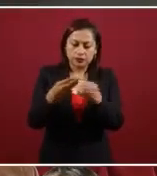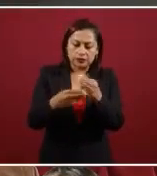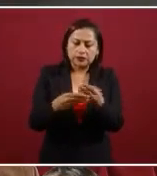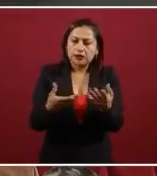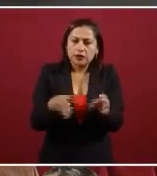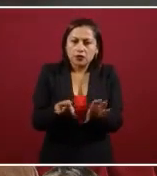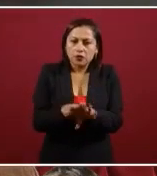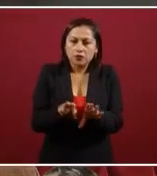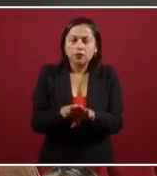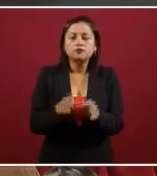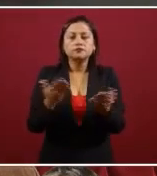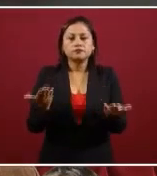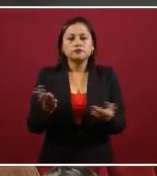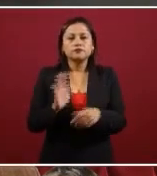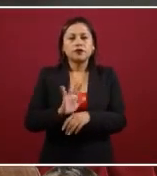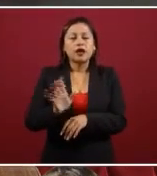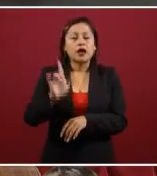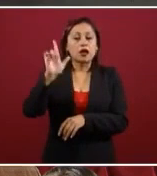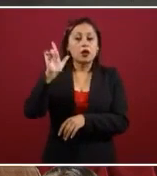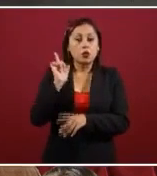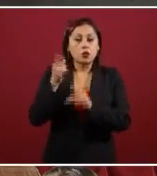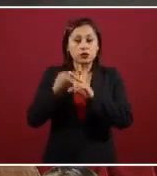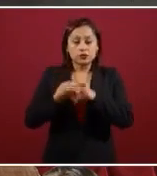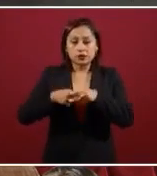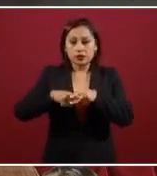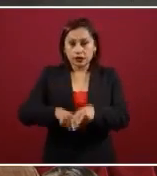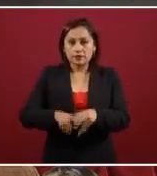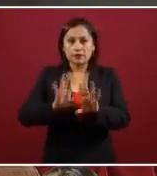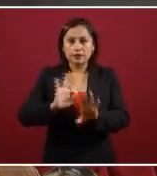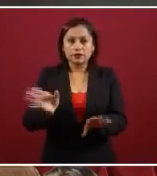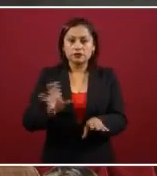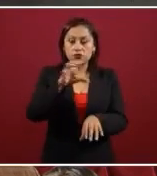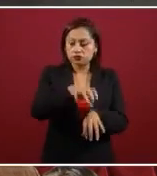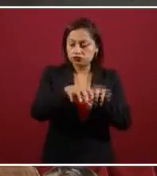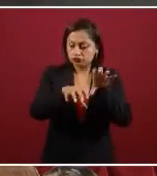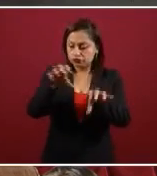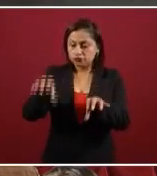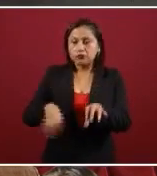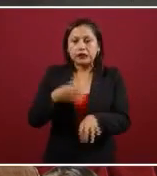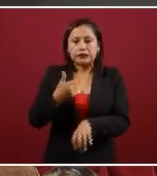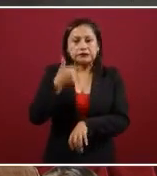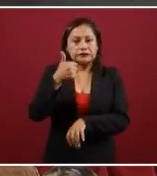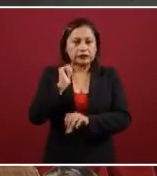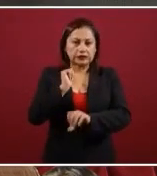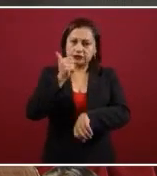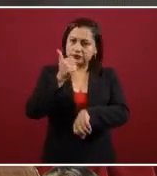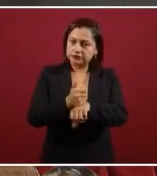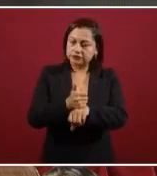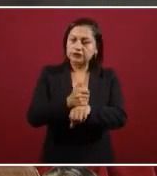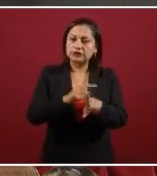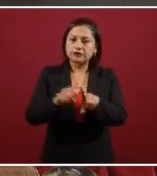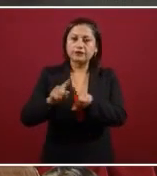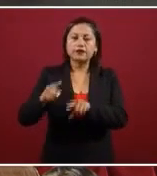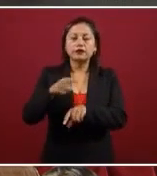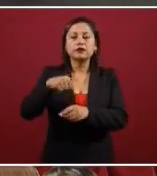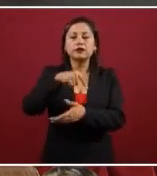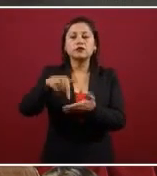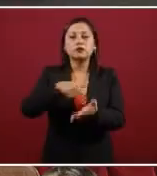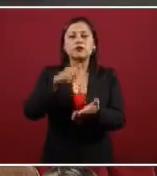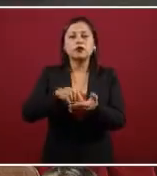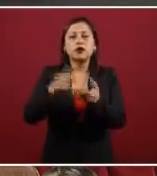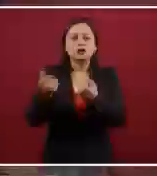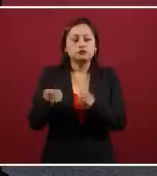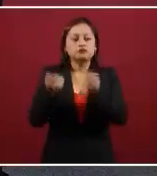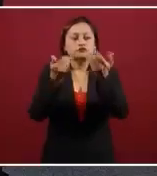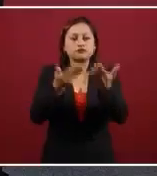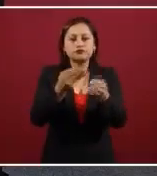ya en tener los CEDIS, los centros de distribución, donde se van a estar pudiendo entregar estos insumos. Queríamos nosotros que